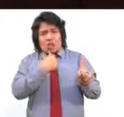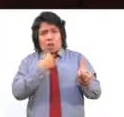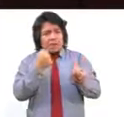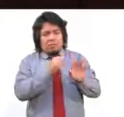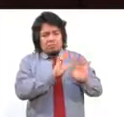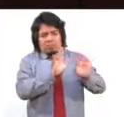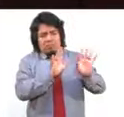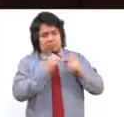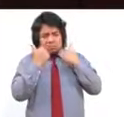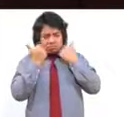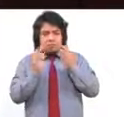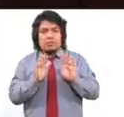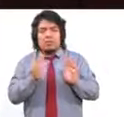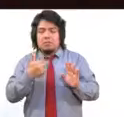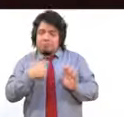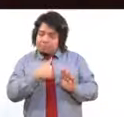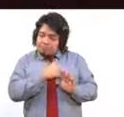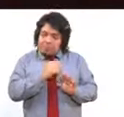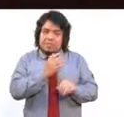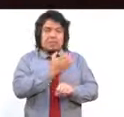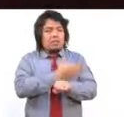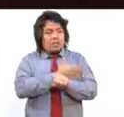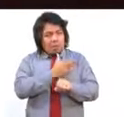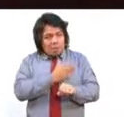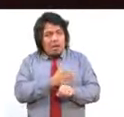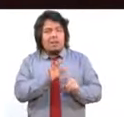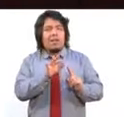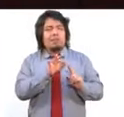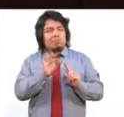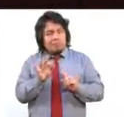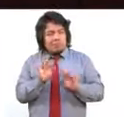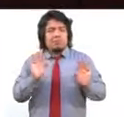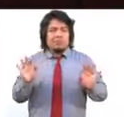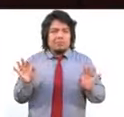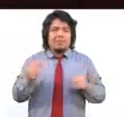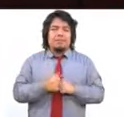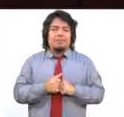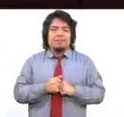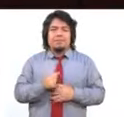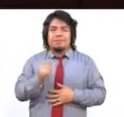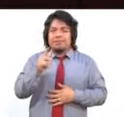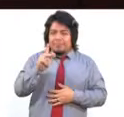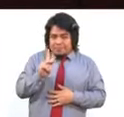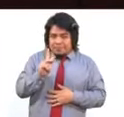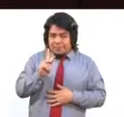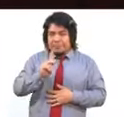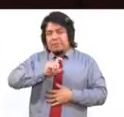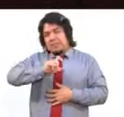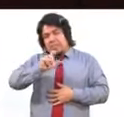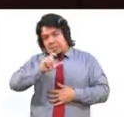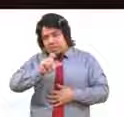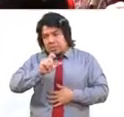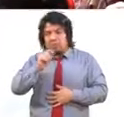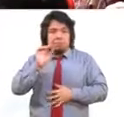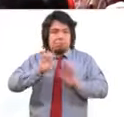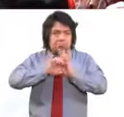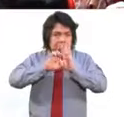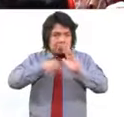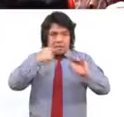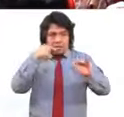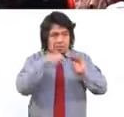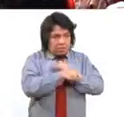damos seguimiento, ¿no? Les damos acompañamiento. Pero aun cuando no presenten la